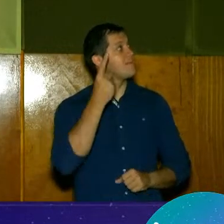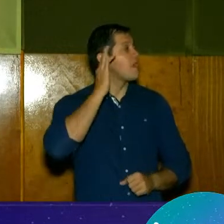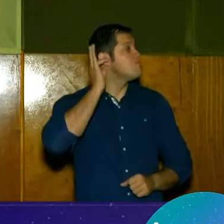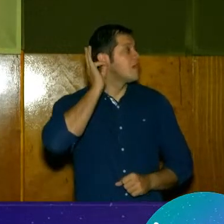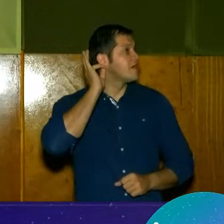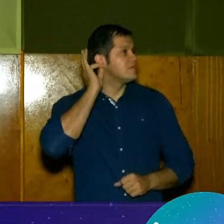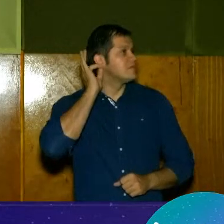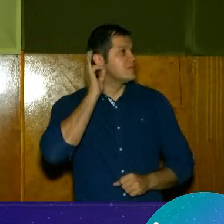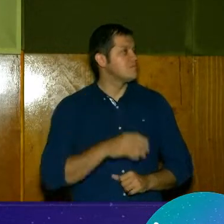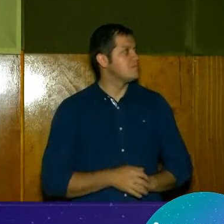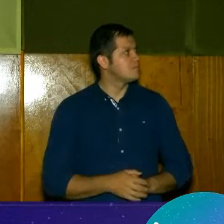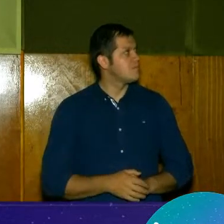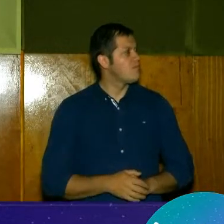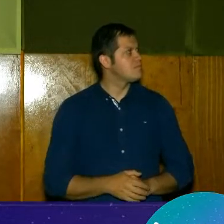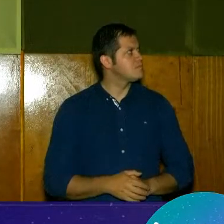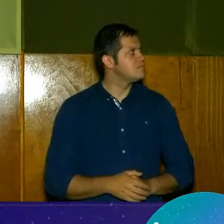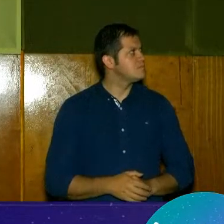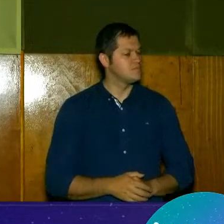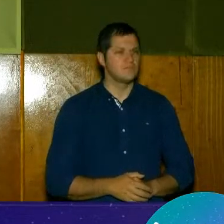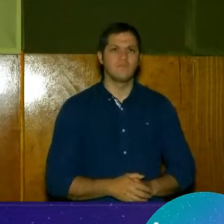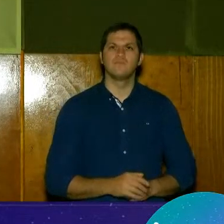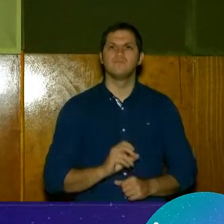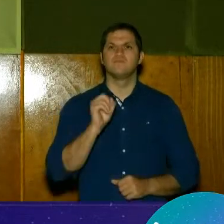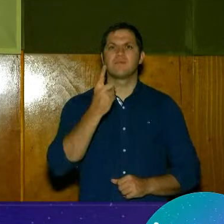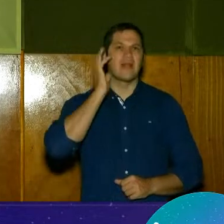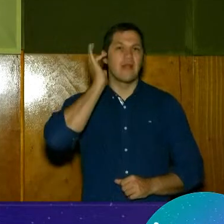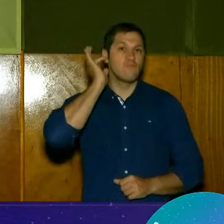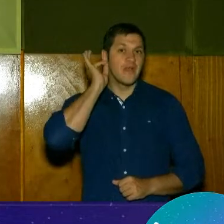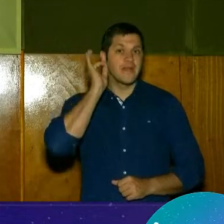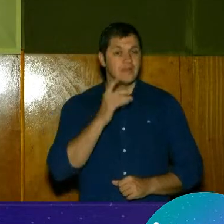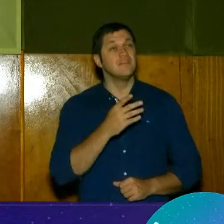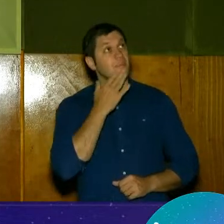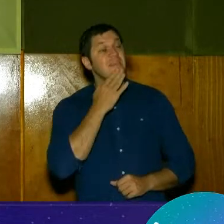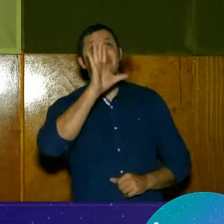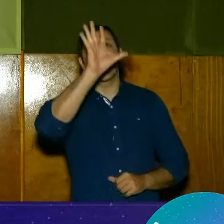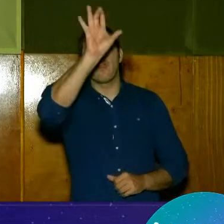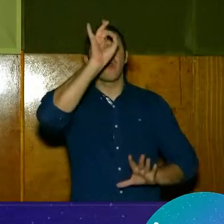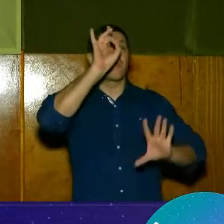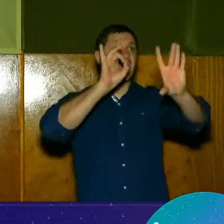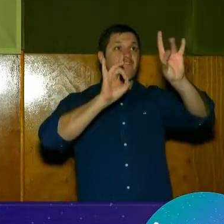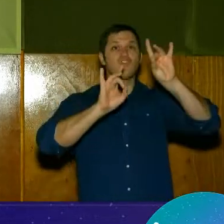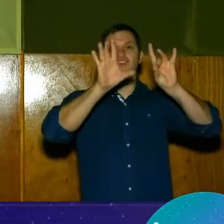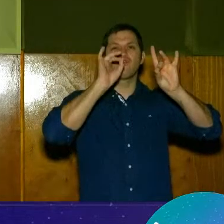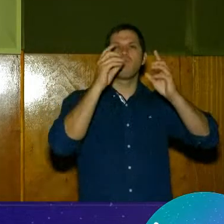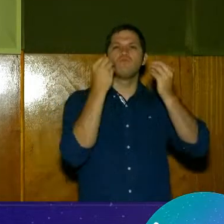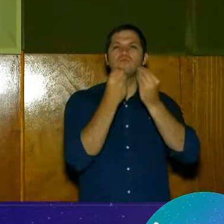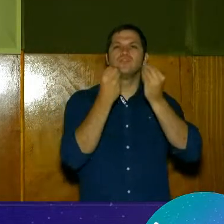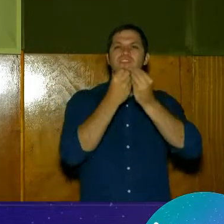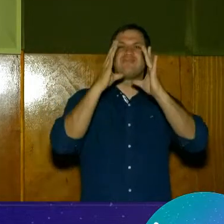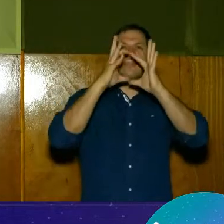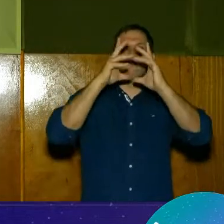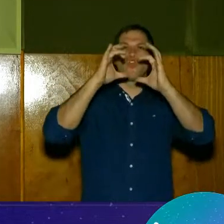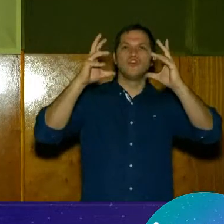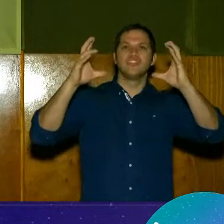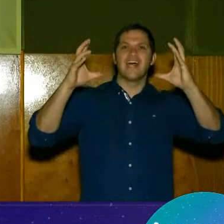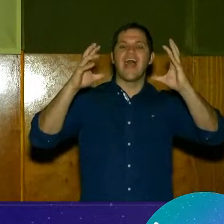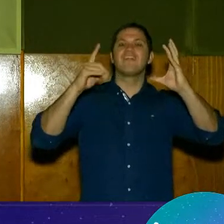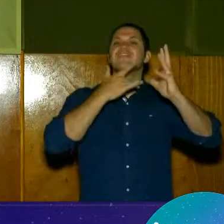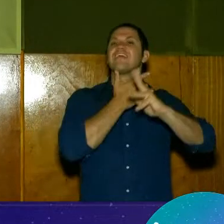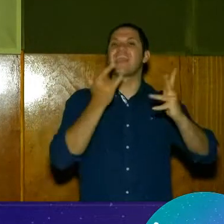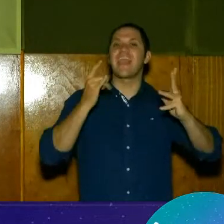pues lo mismo de siempre falta de acceso qué fue lo que hicieron willemijn a fleming